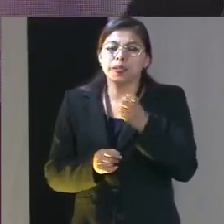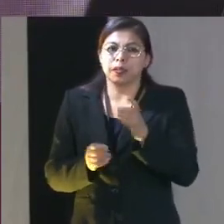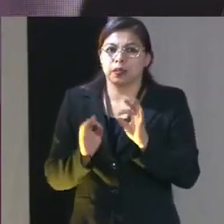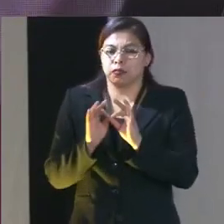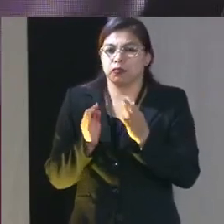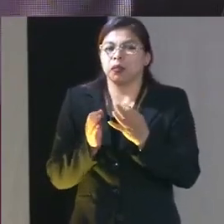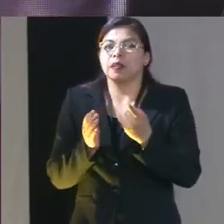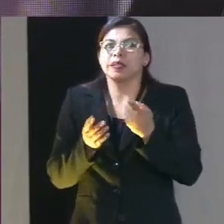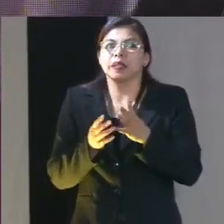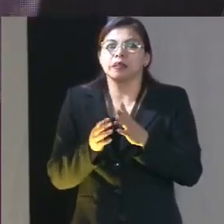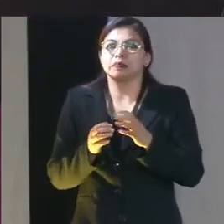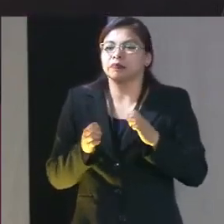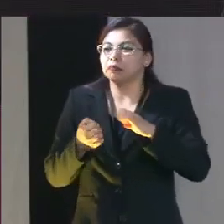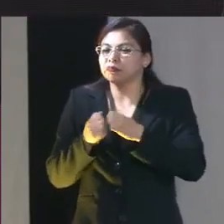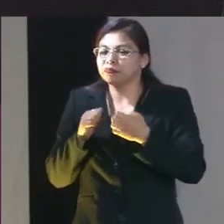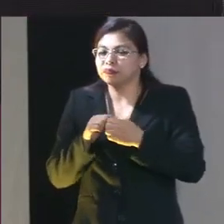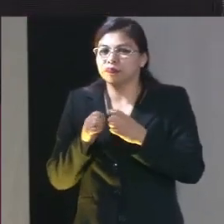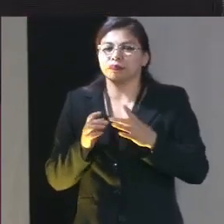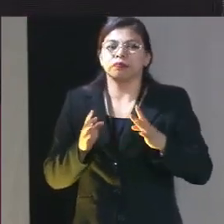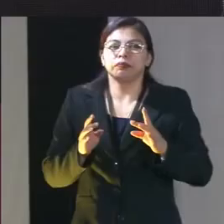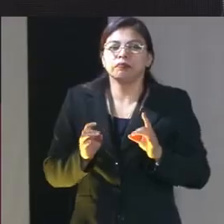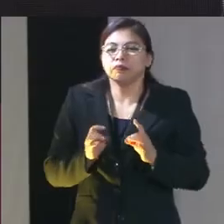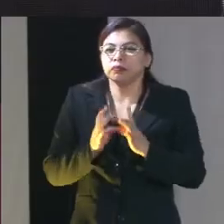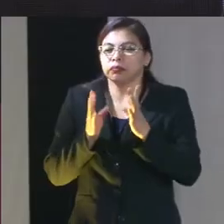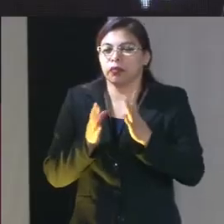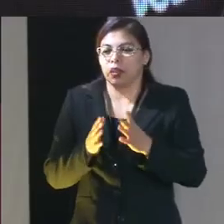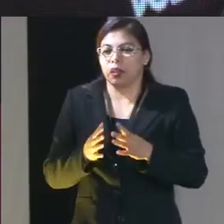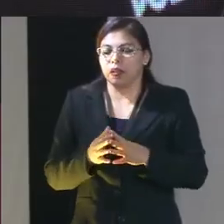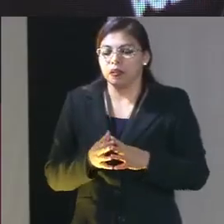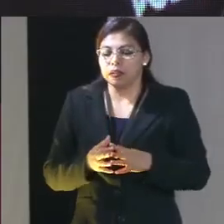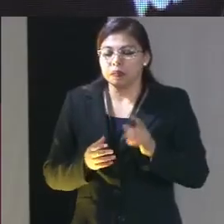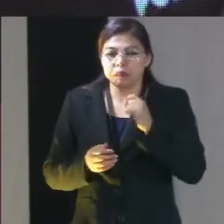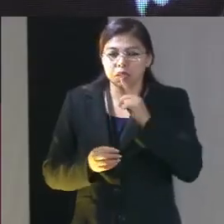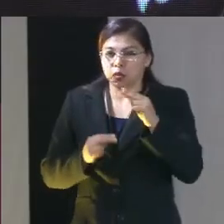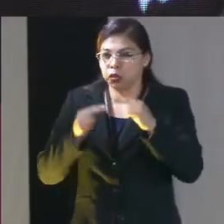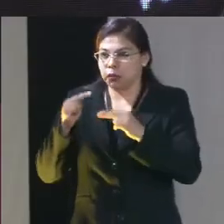conflicto entre las élites es civilizado en un lado del Atlántico y en el otro no.